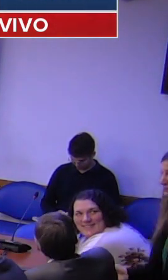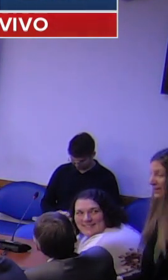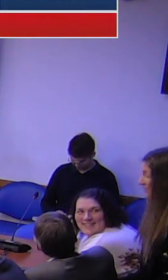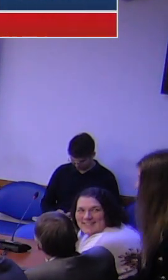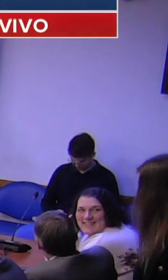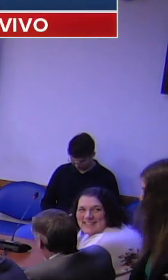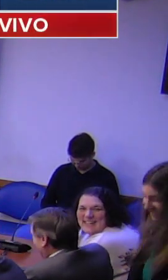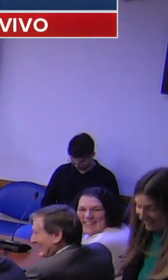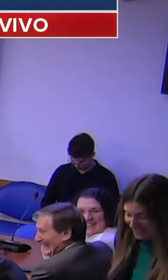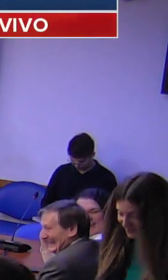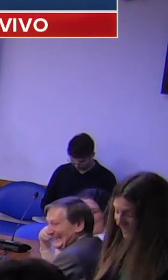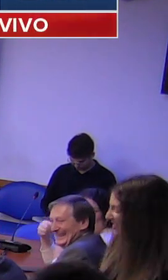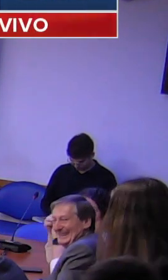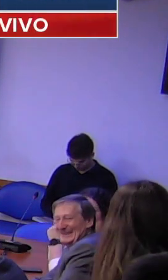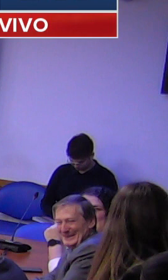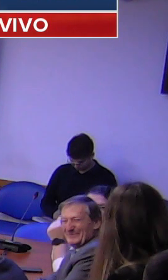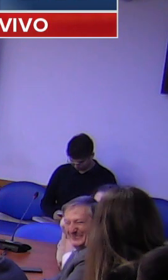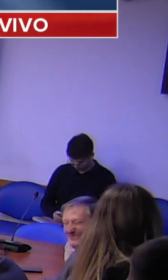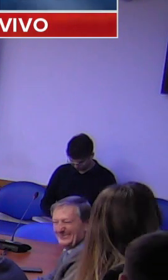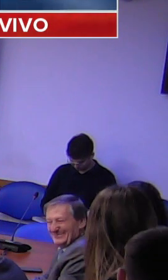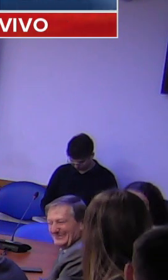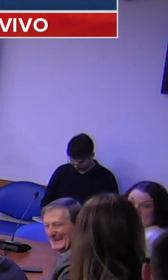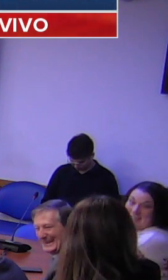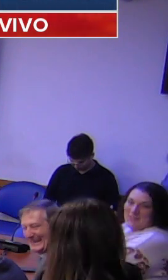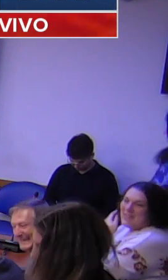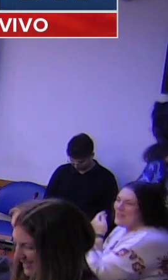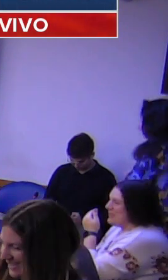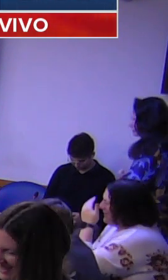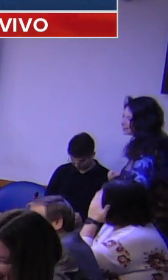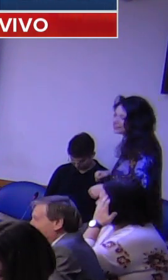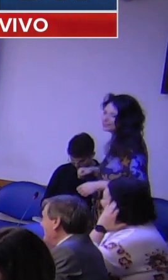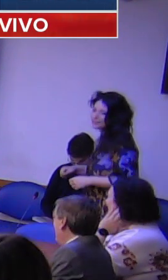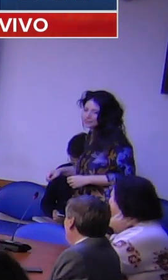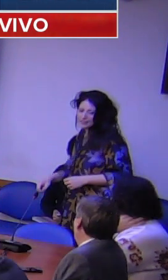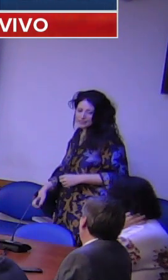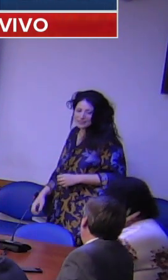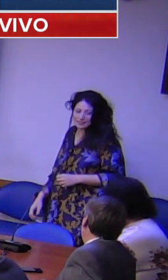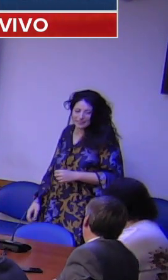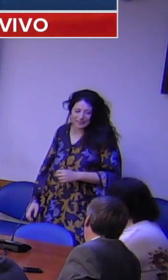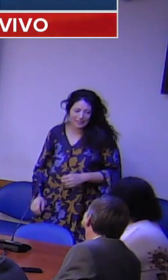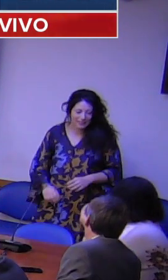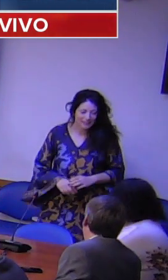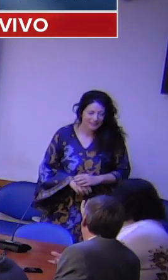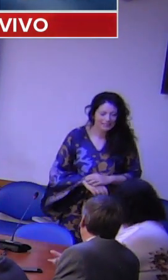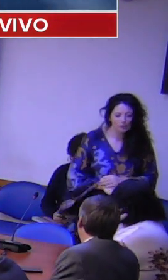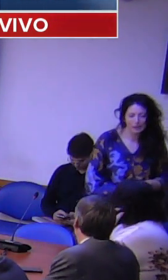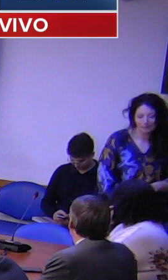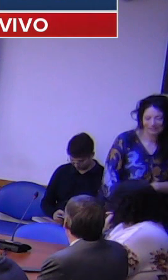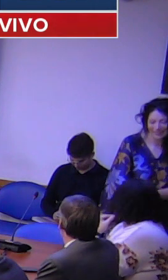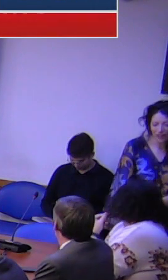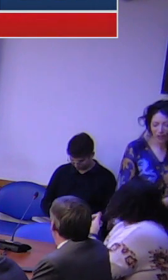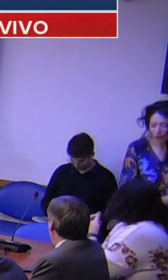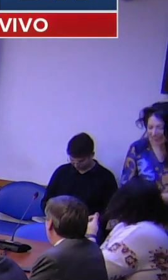sí pueda ser designada como la titular de esta Comisión de Libertad de Expresión. Y habrá que ver, porque veo